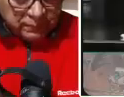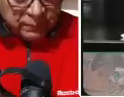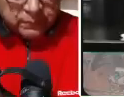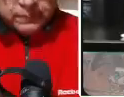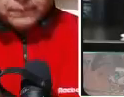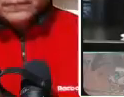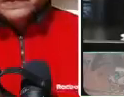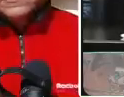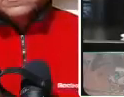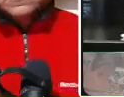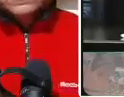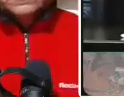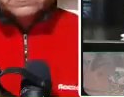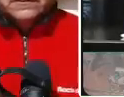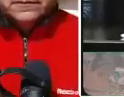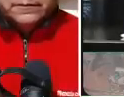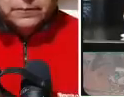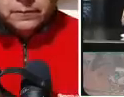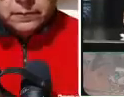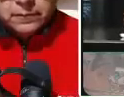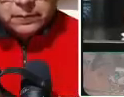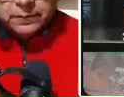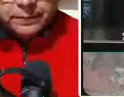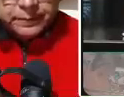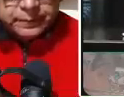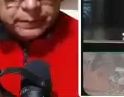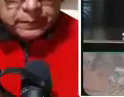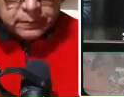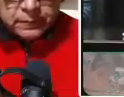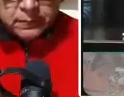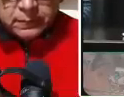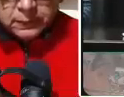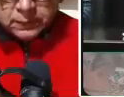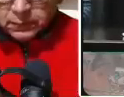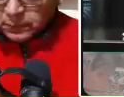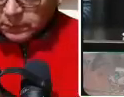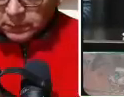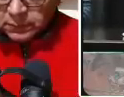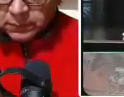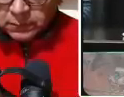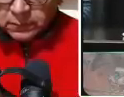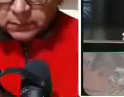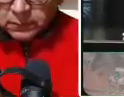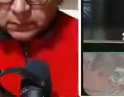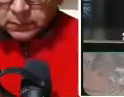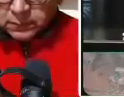obligación republicana y dar cuenta.